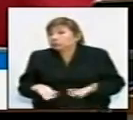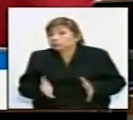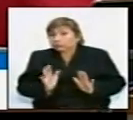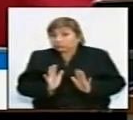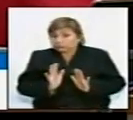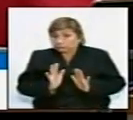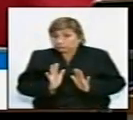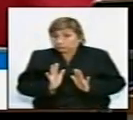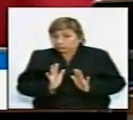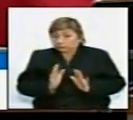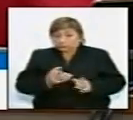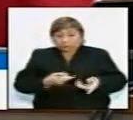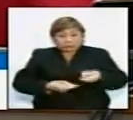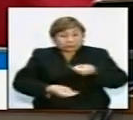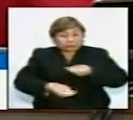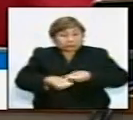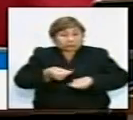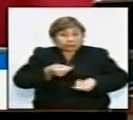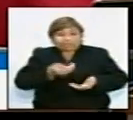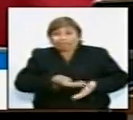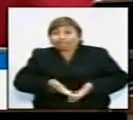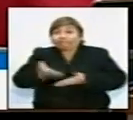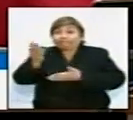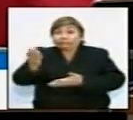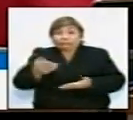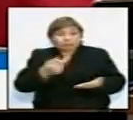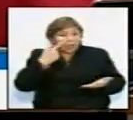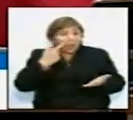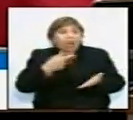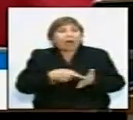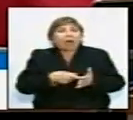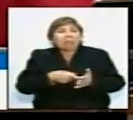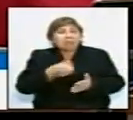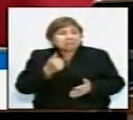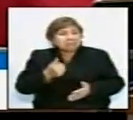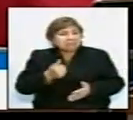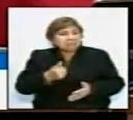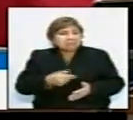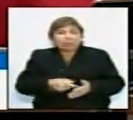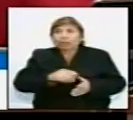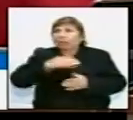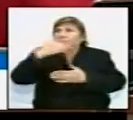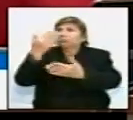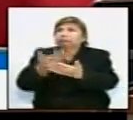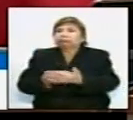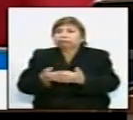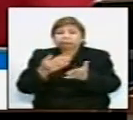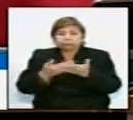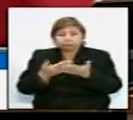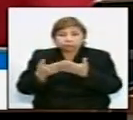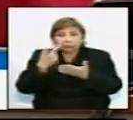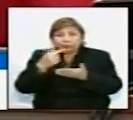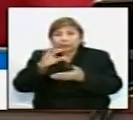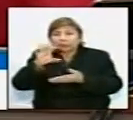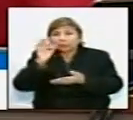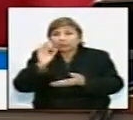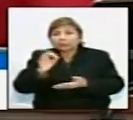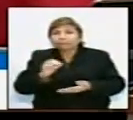productos, en el control aparezca bien, y cuando vas allá, coges otra muestra